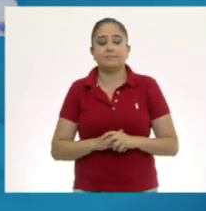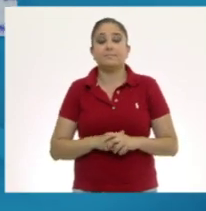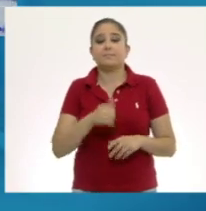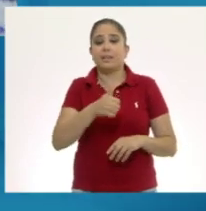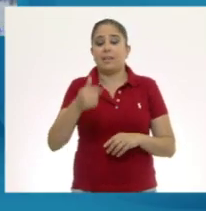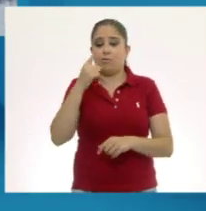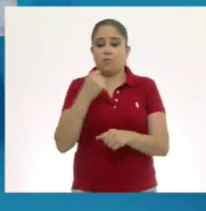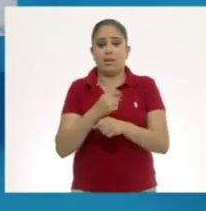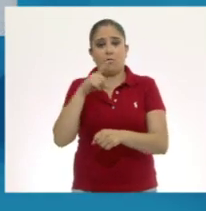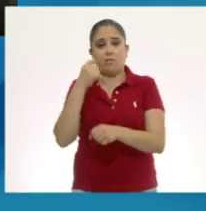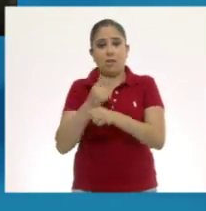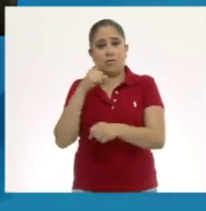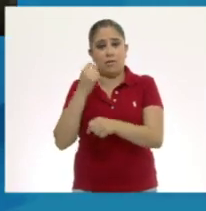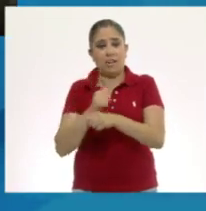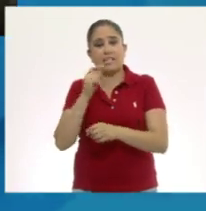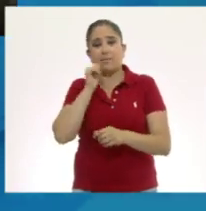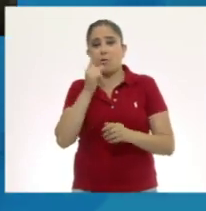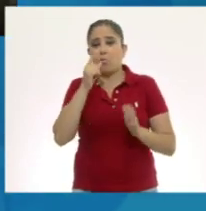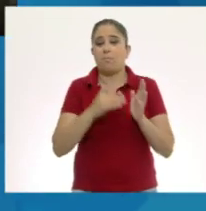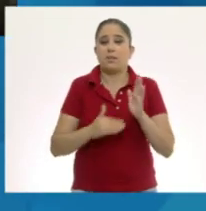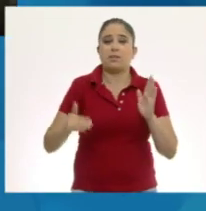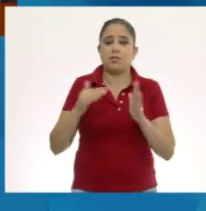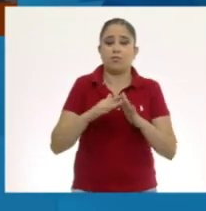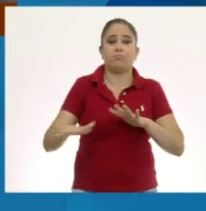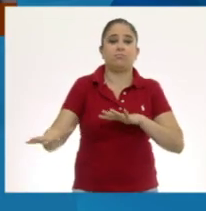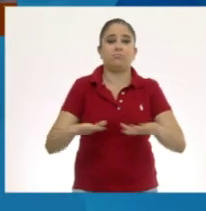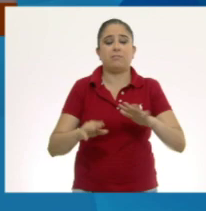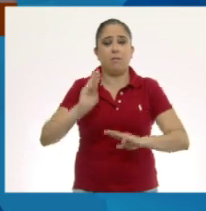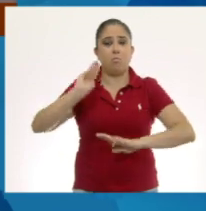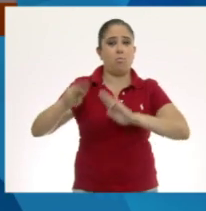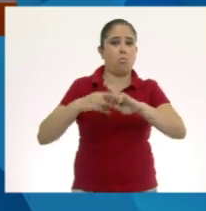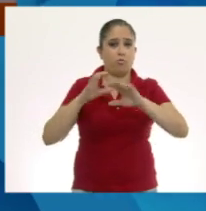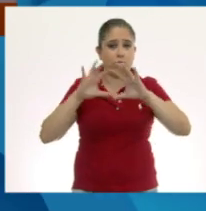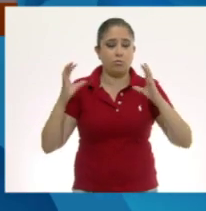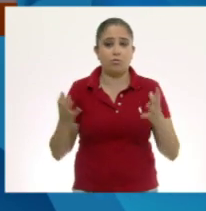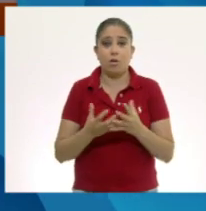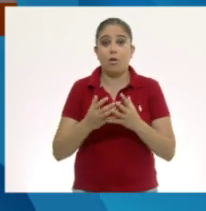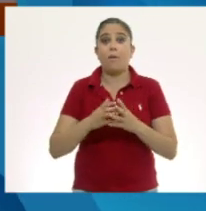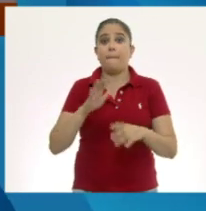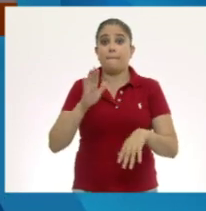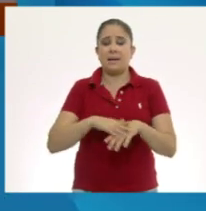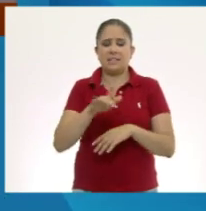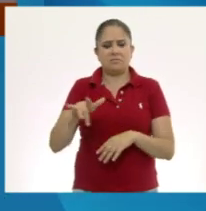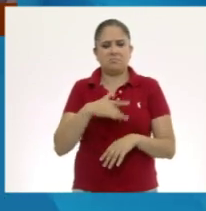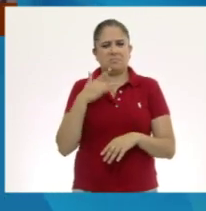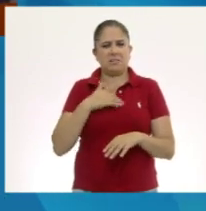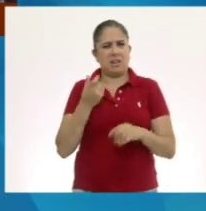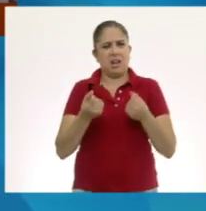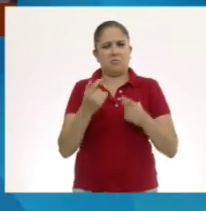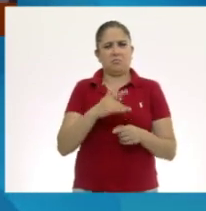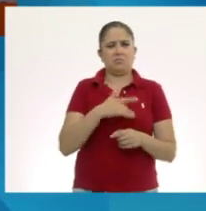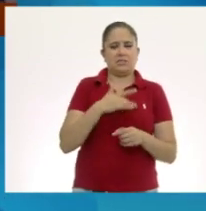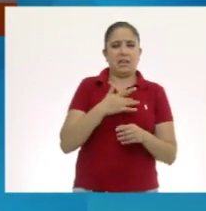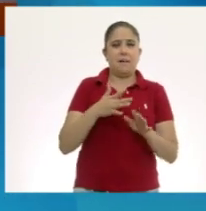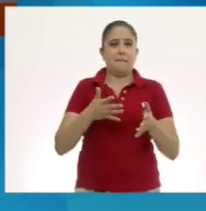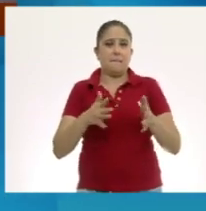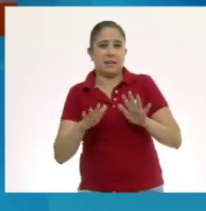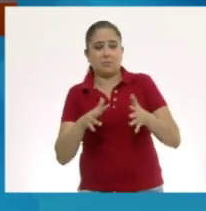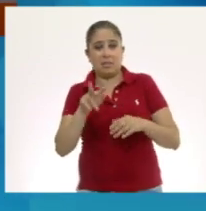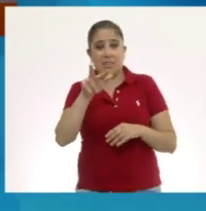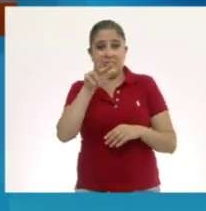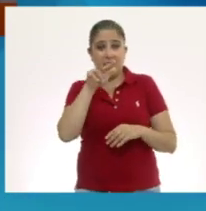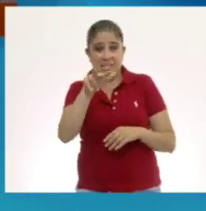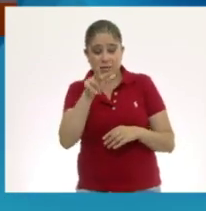Cada año se registran más de 1 millón de sismos en todo el mundo. La mayoría son imperceptibles. En promedio, 18 de